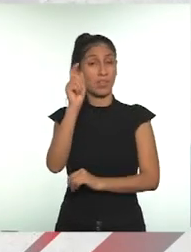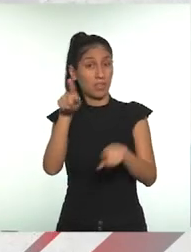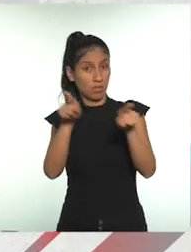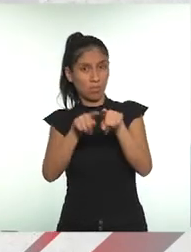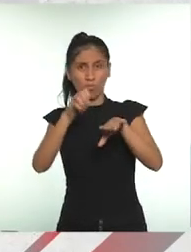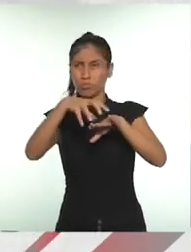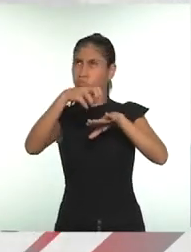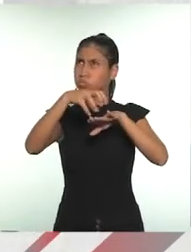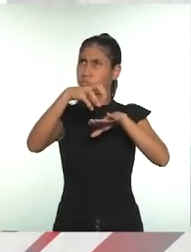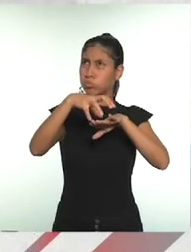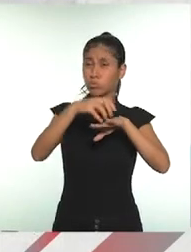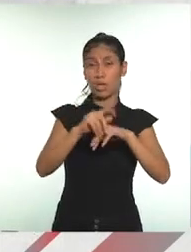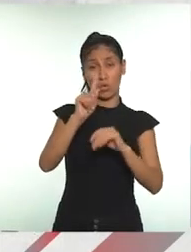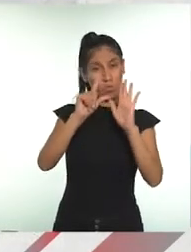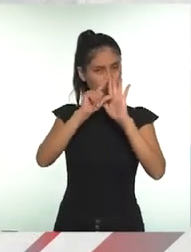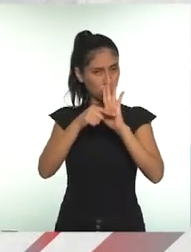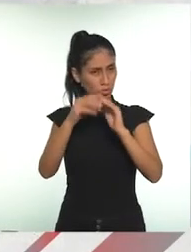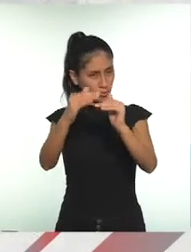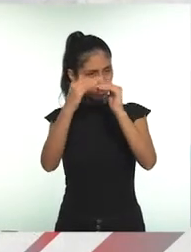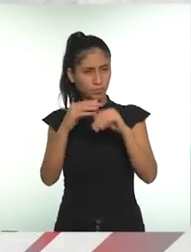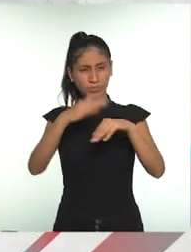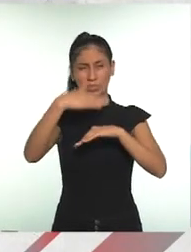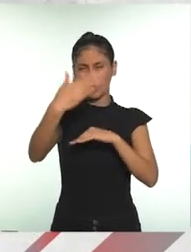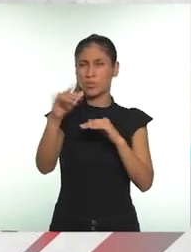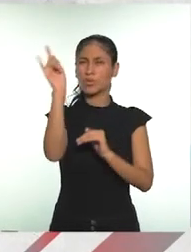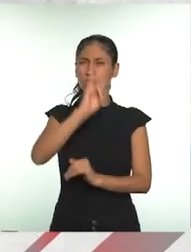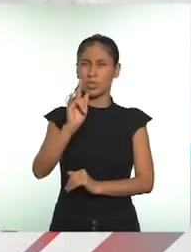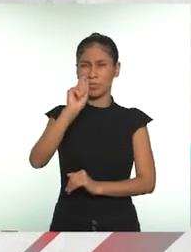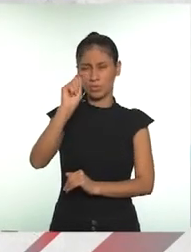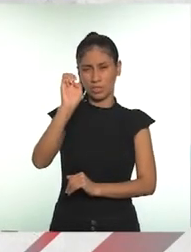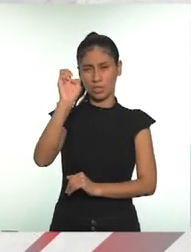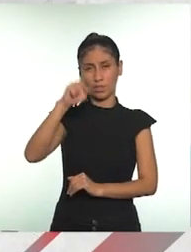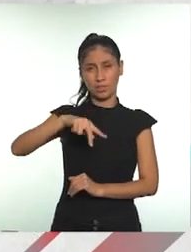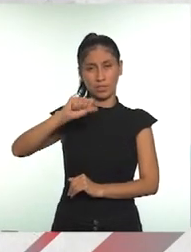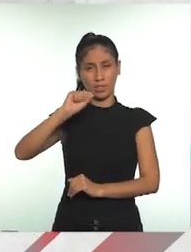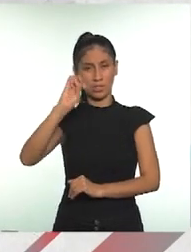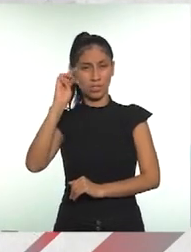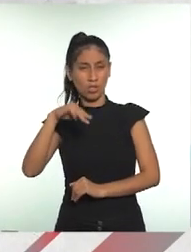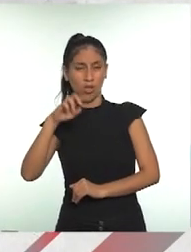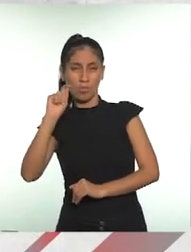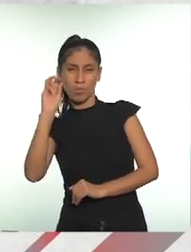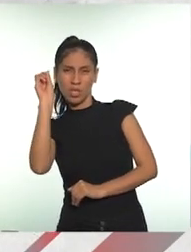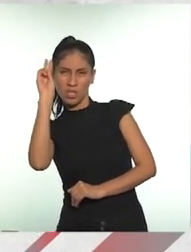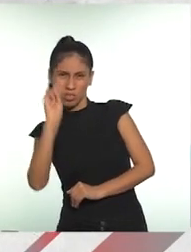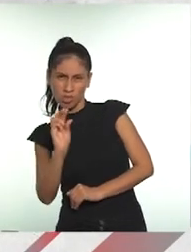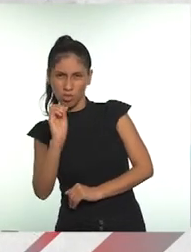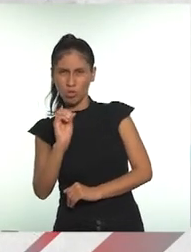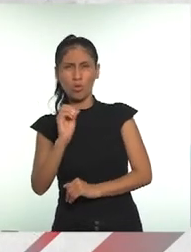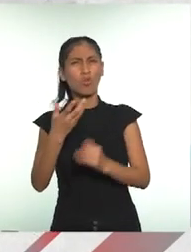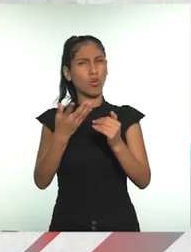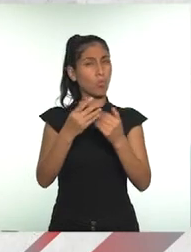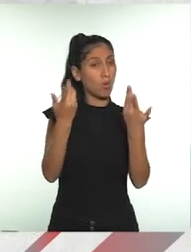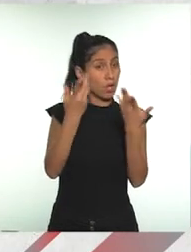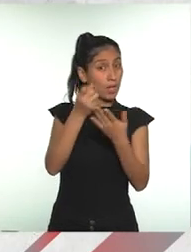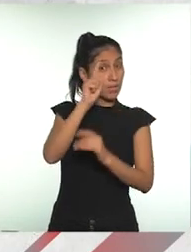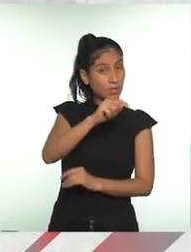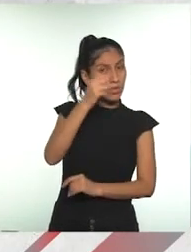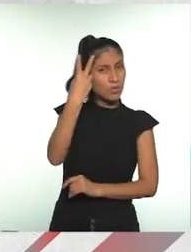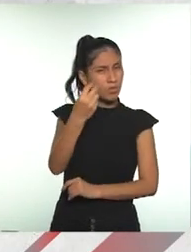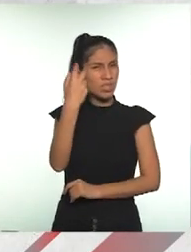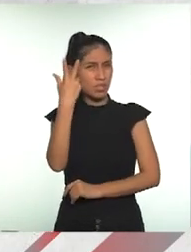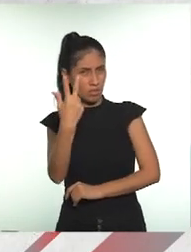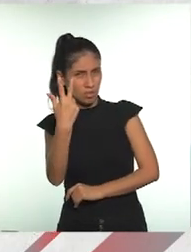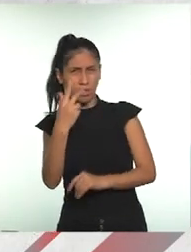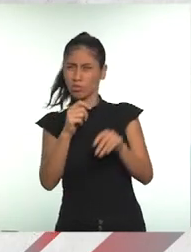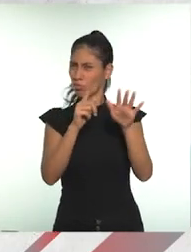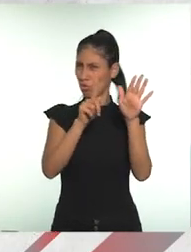minuto. Y luego usamos el tensiómetro. Su presión sistólica era de 123